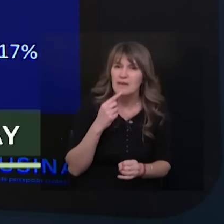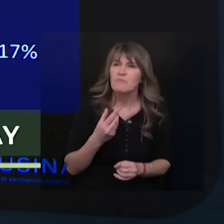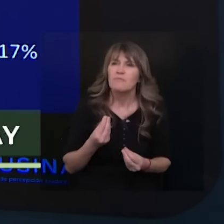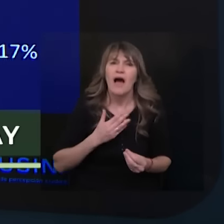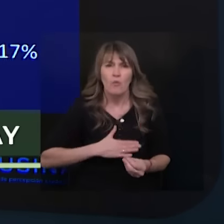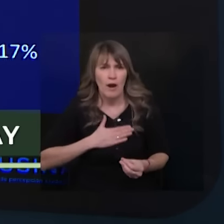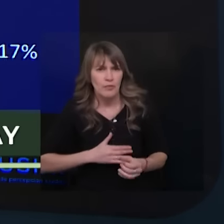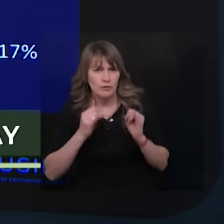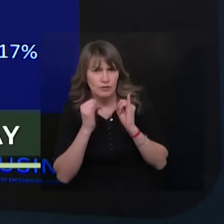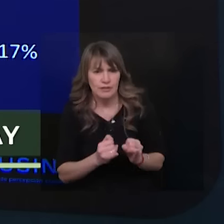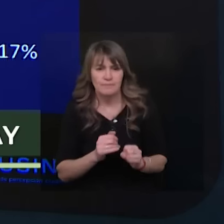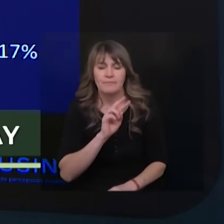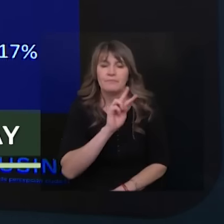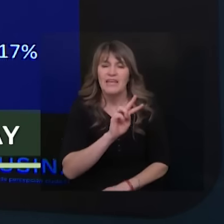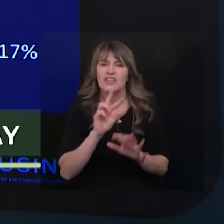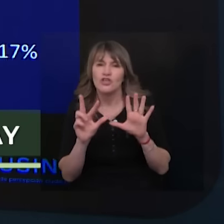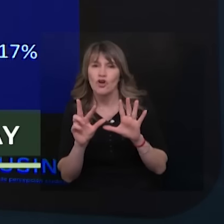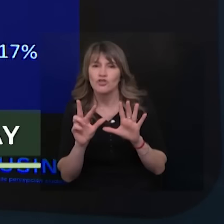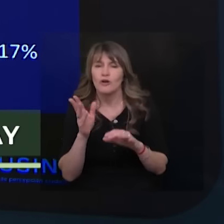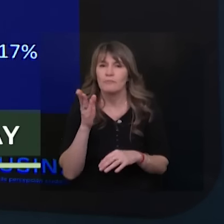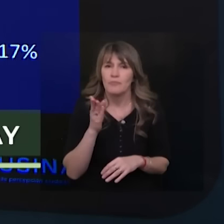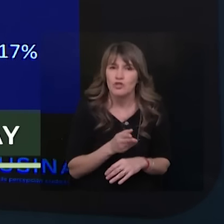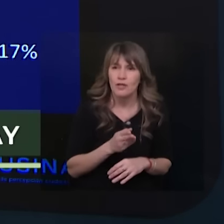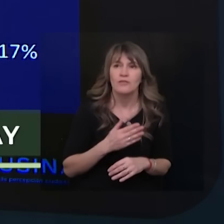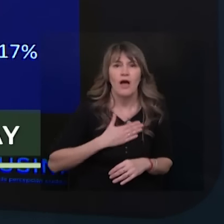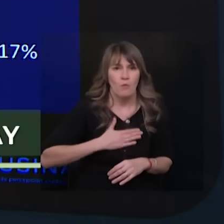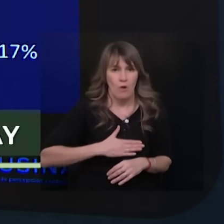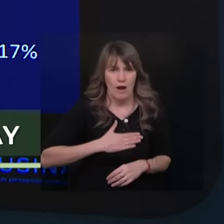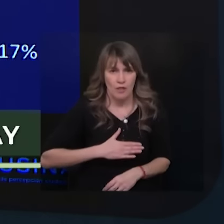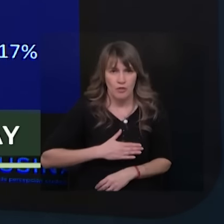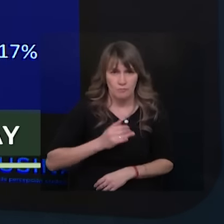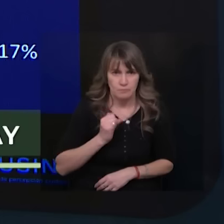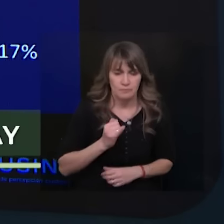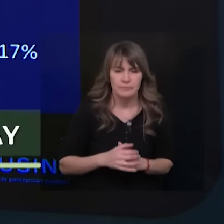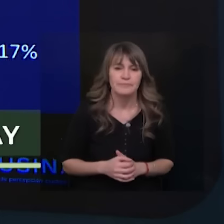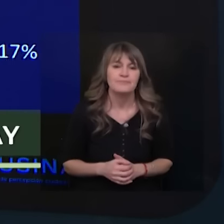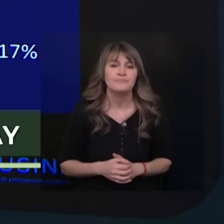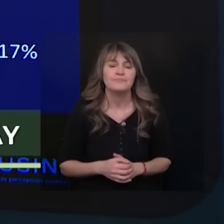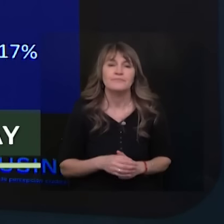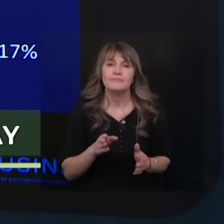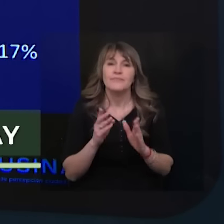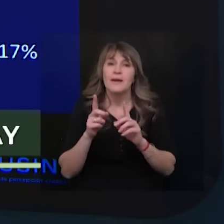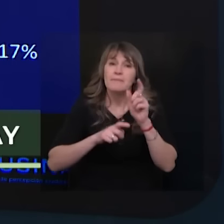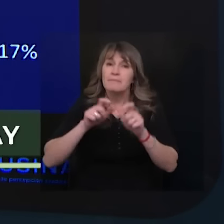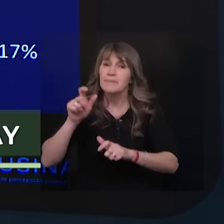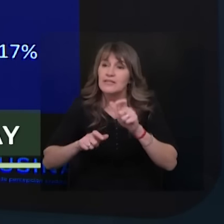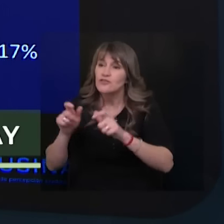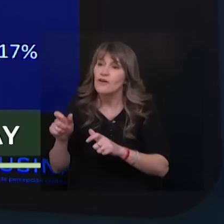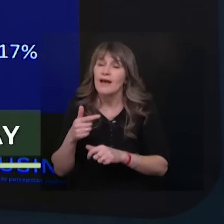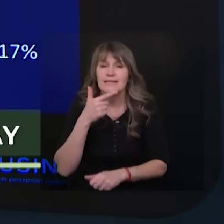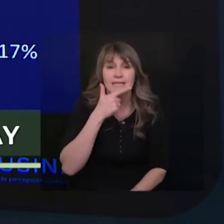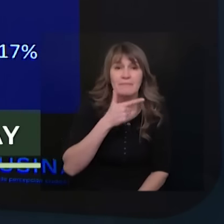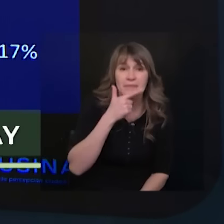acuerdo y el 28 de quienes expresan estar de acuerdo también vemos que aquellas personas que en septiembre